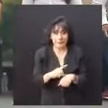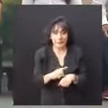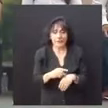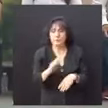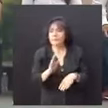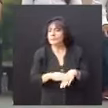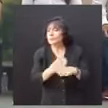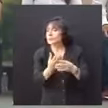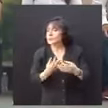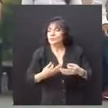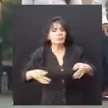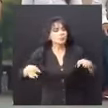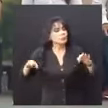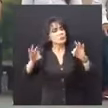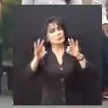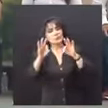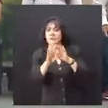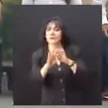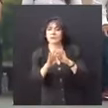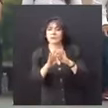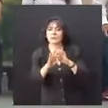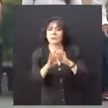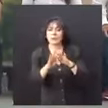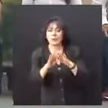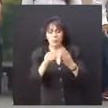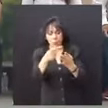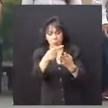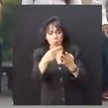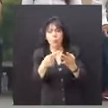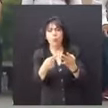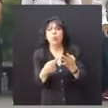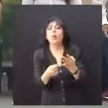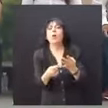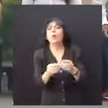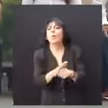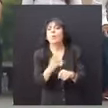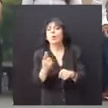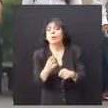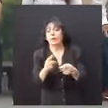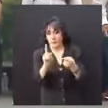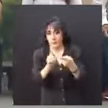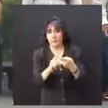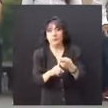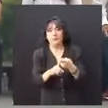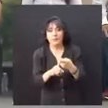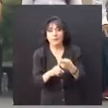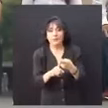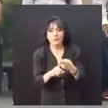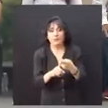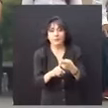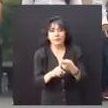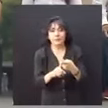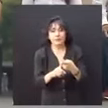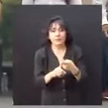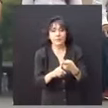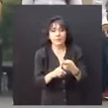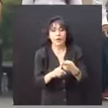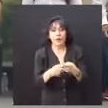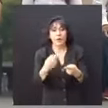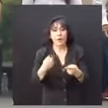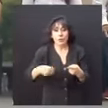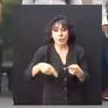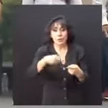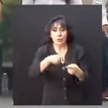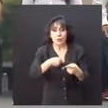trascendente para la historia, por muchas razones. La primera, porque le vamos a mostrar al